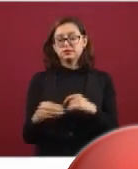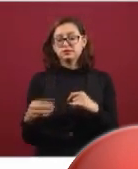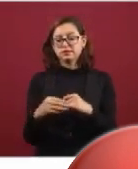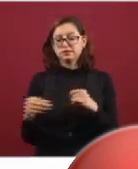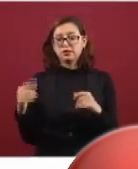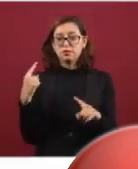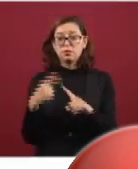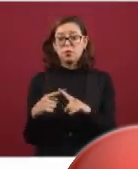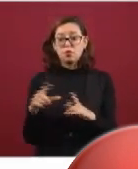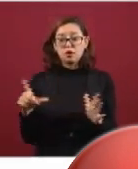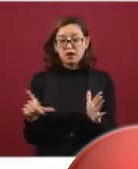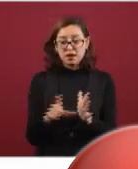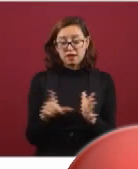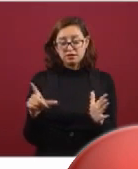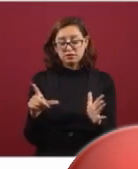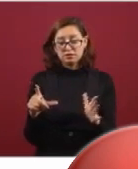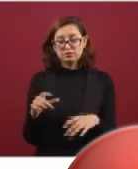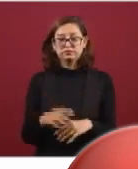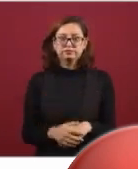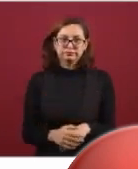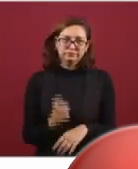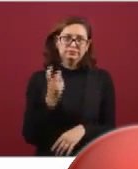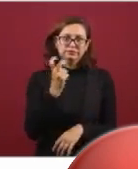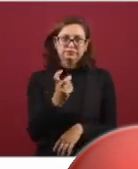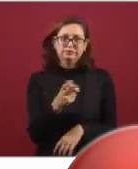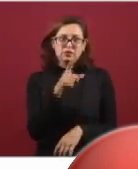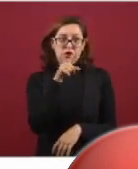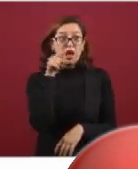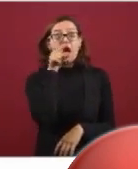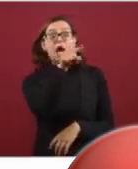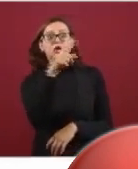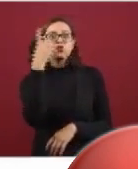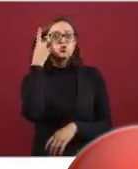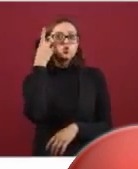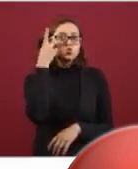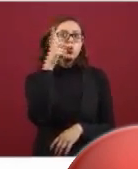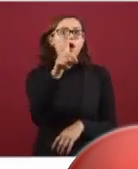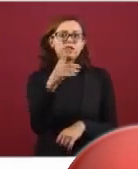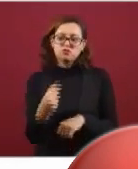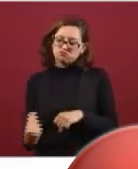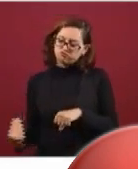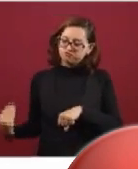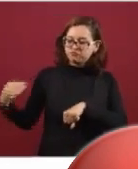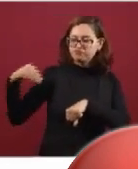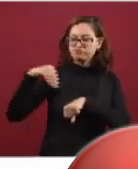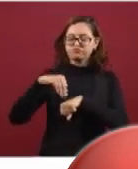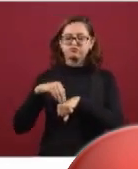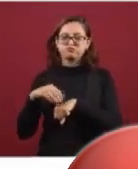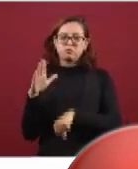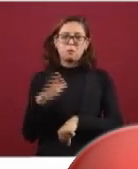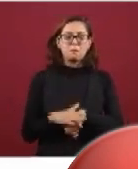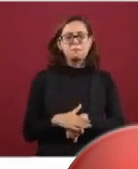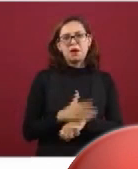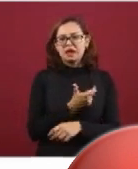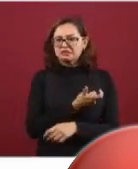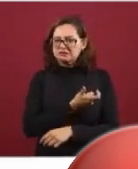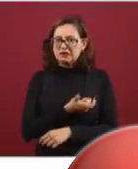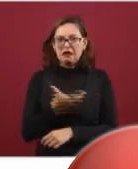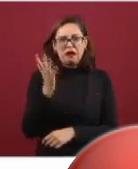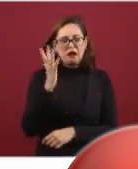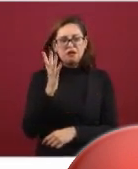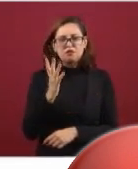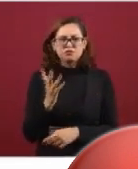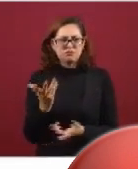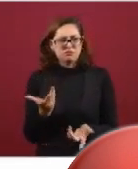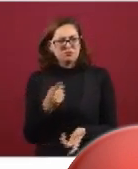por litro. Precisamente este margen es el que le permitiría dar el combustible más económico.